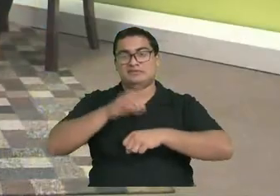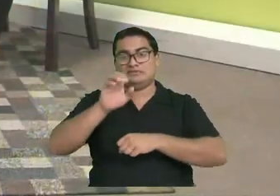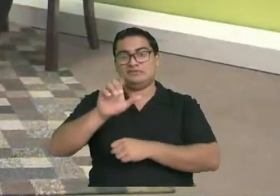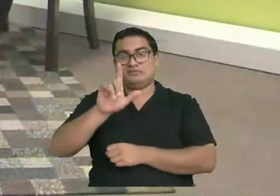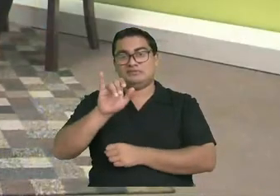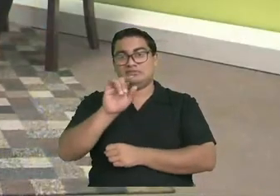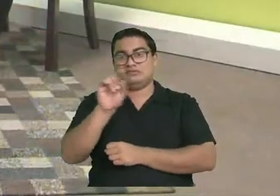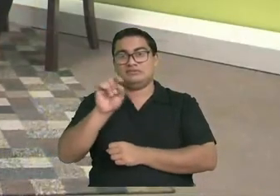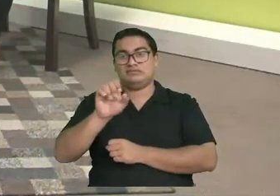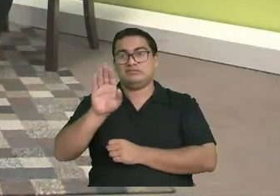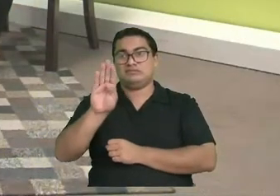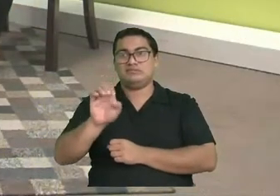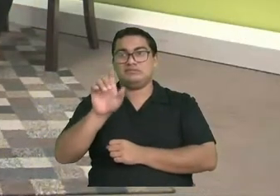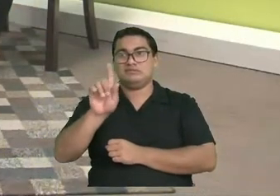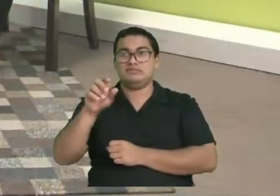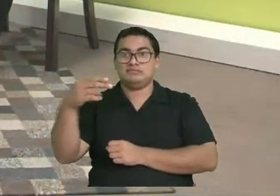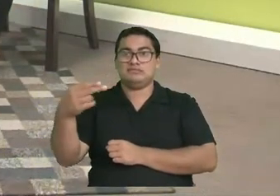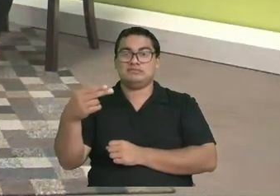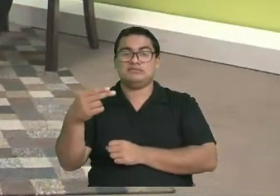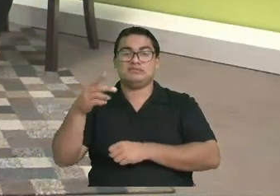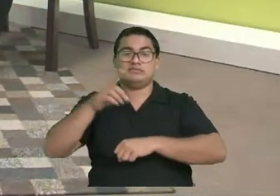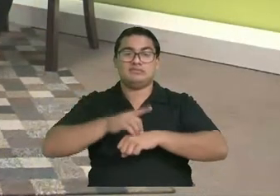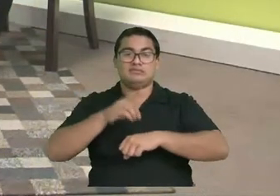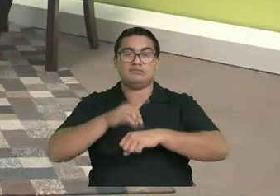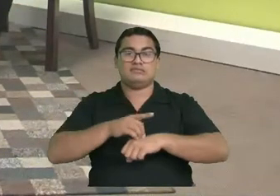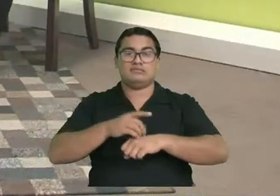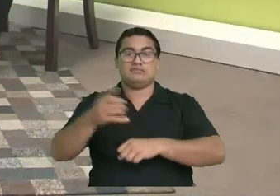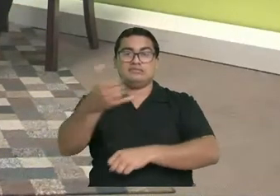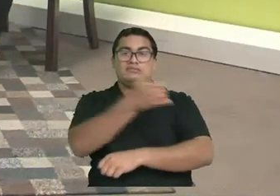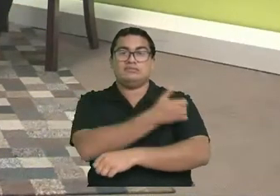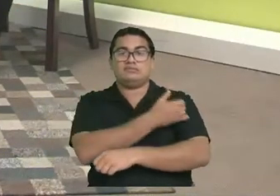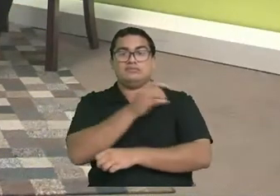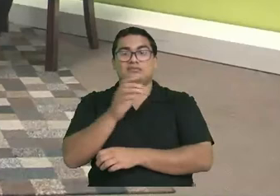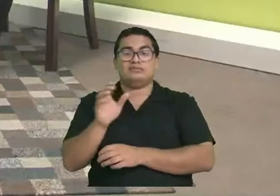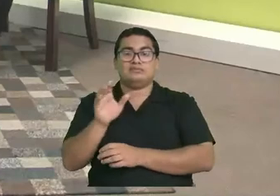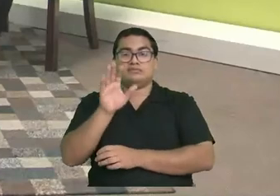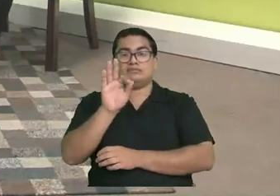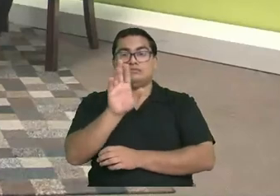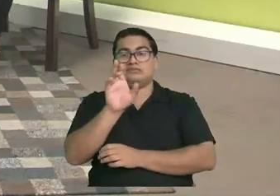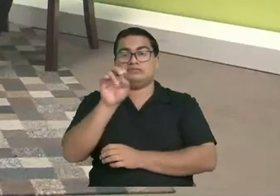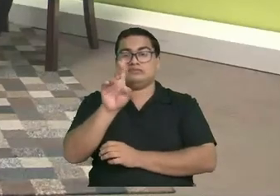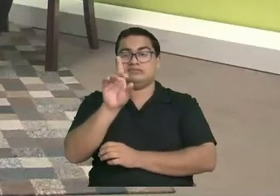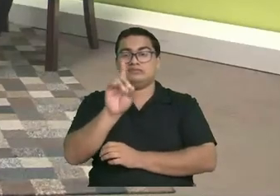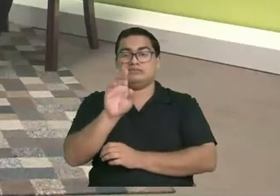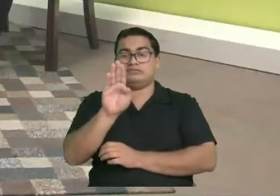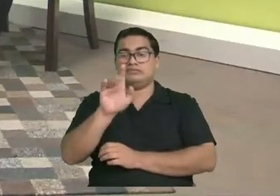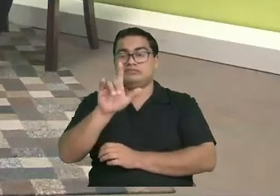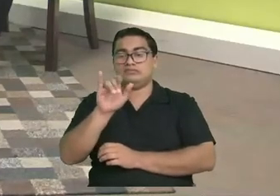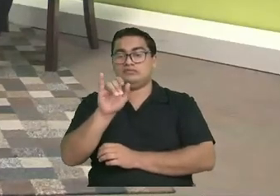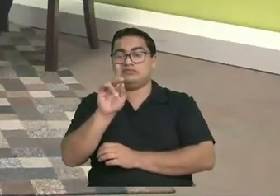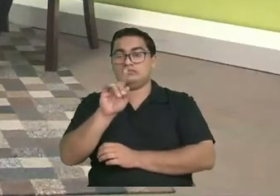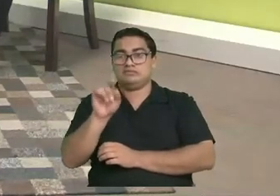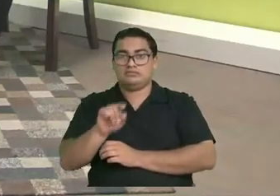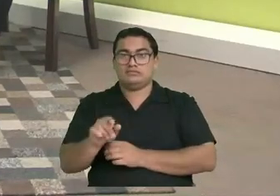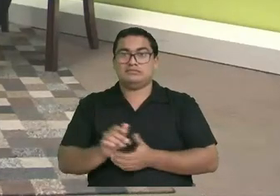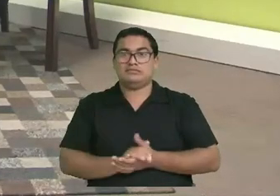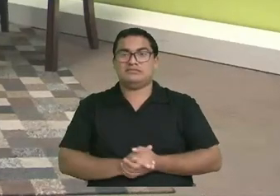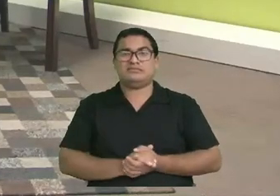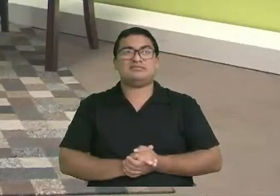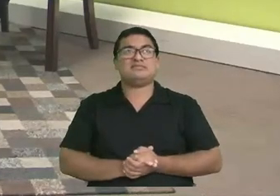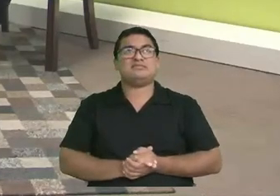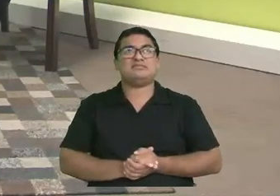Elizabeth Pérez, quien es médico internista del Hospital Fernando Vélez País. Doctora,